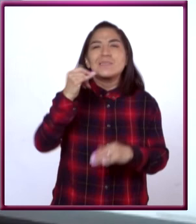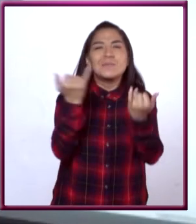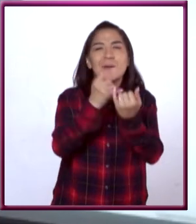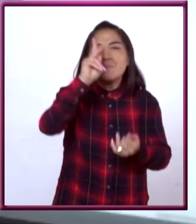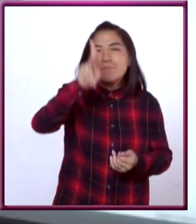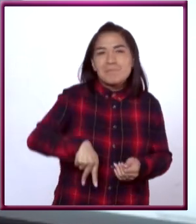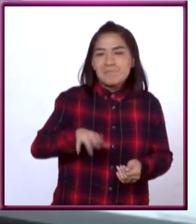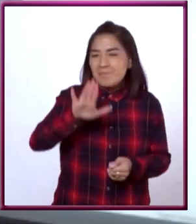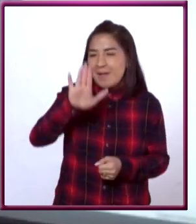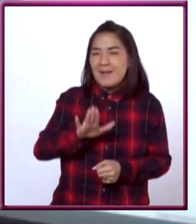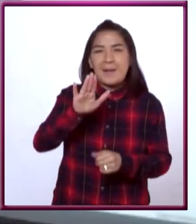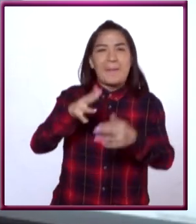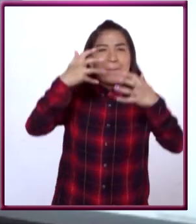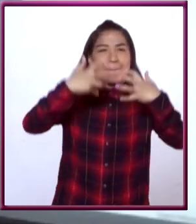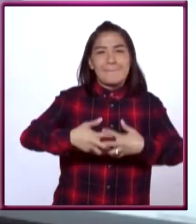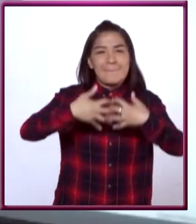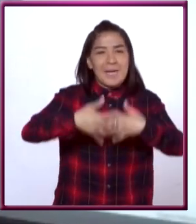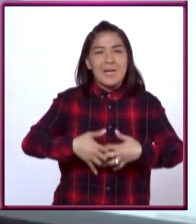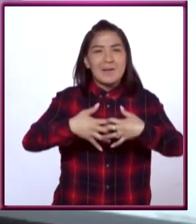las máquinas